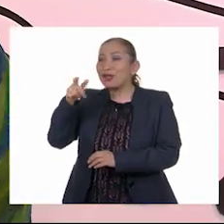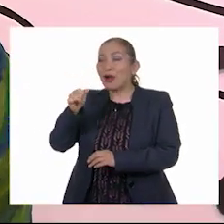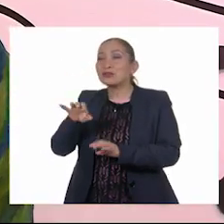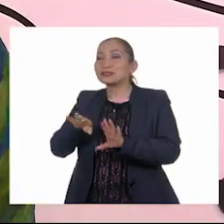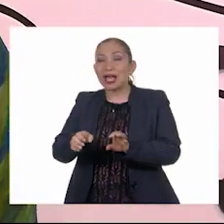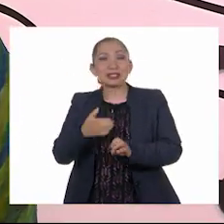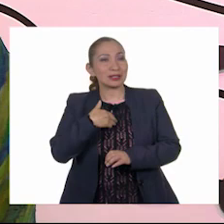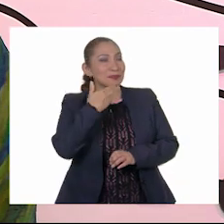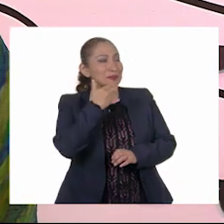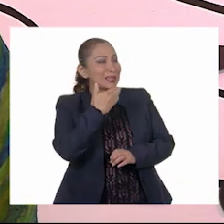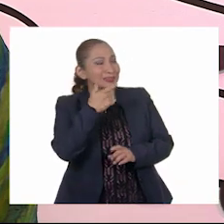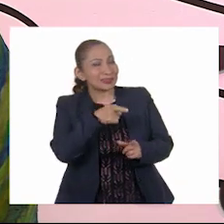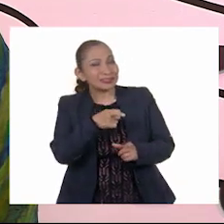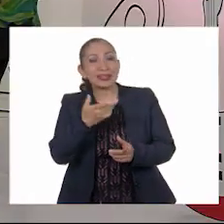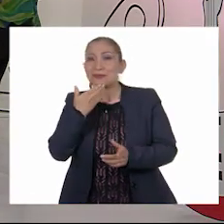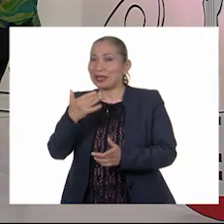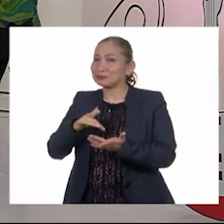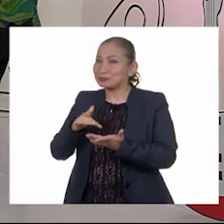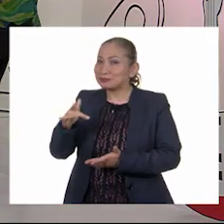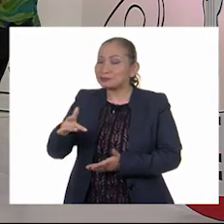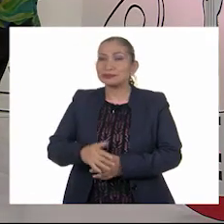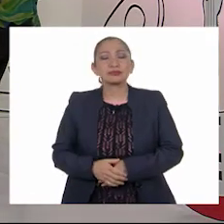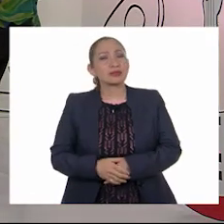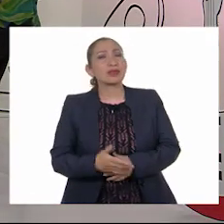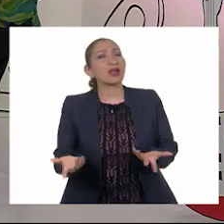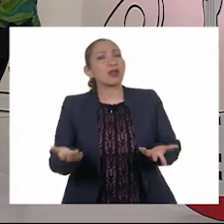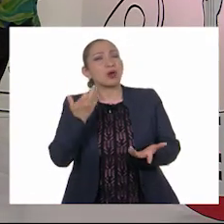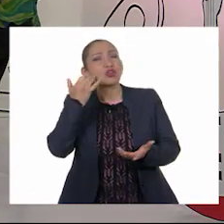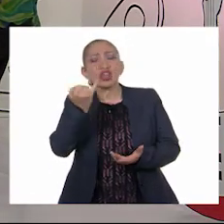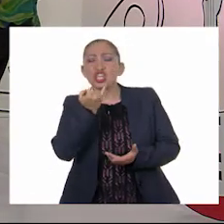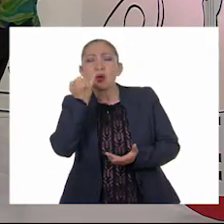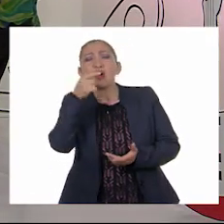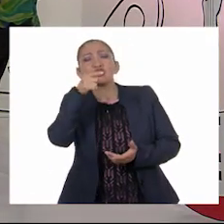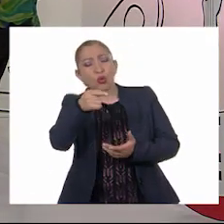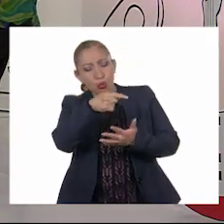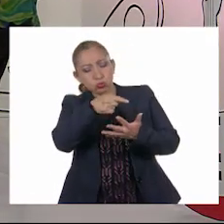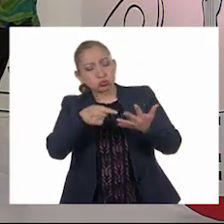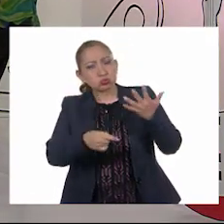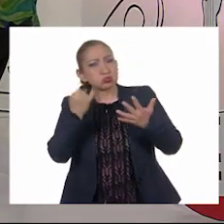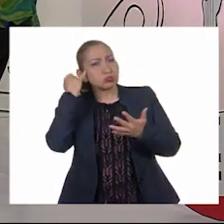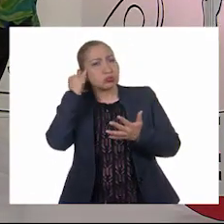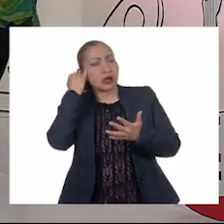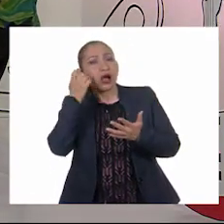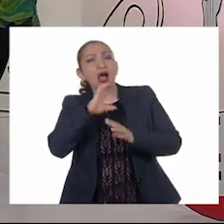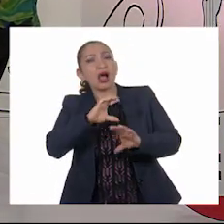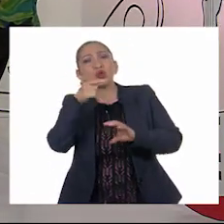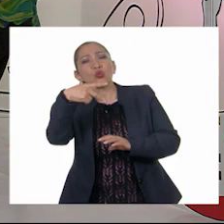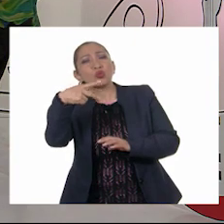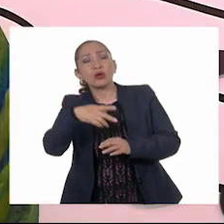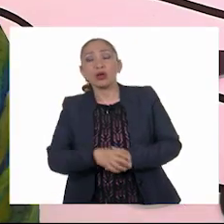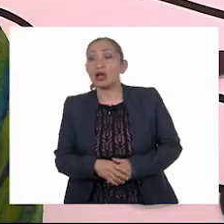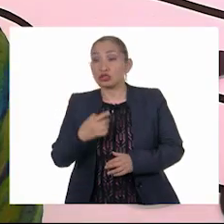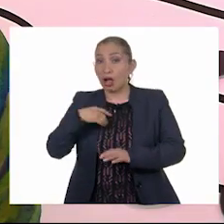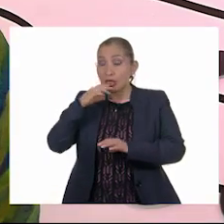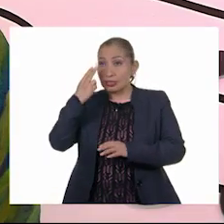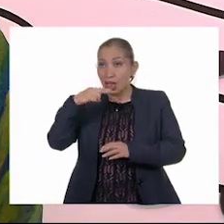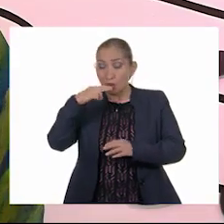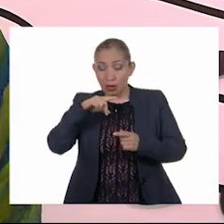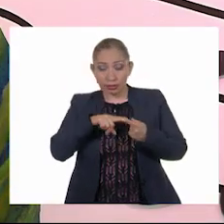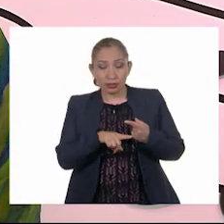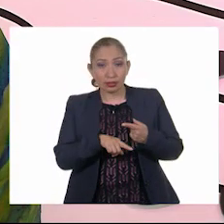bien, ¿y tú? Muy bien, gracias. Oye, ¿en cuántos idiomas indígenas cantas? Mira, canto en